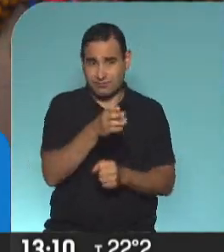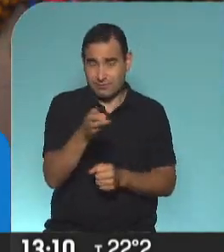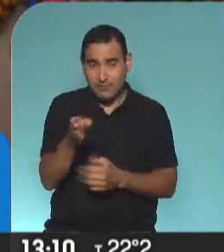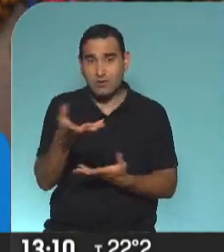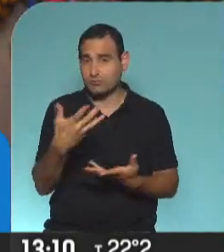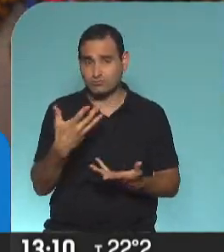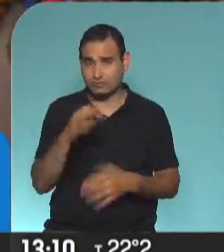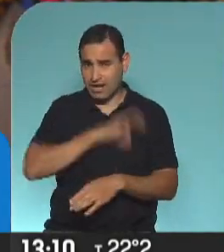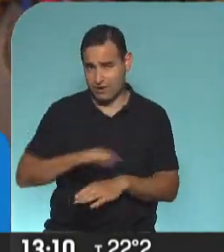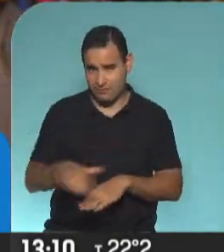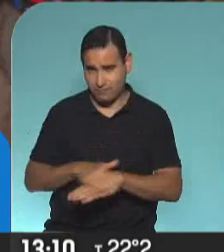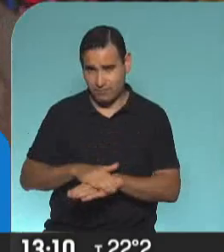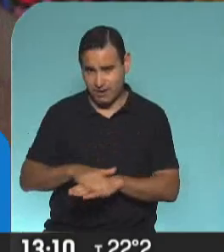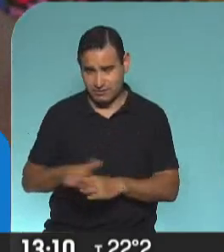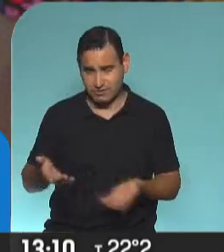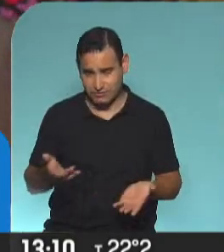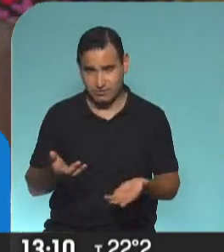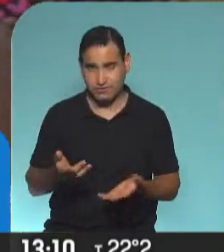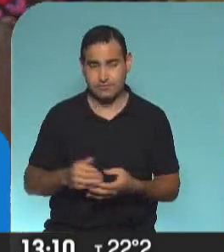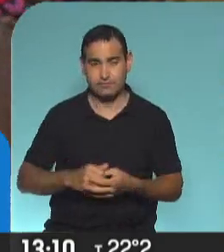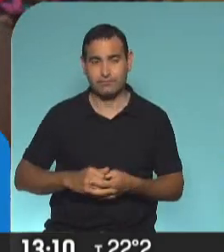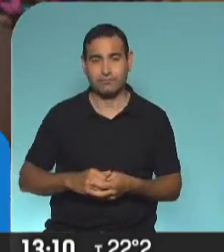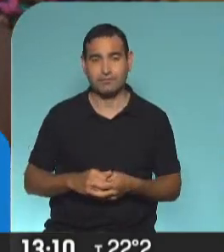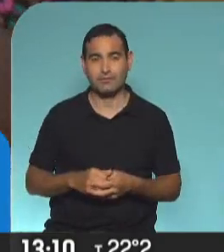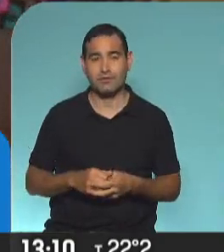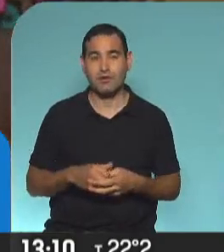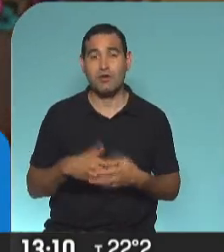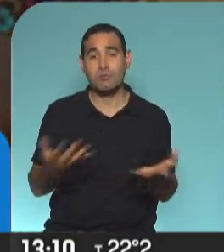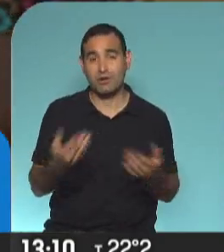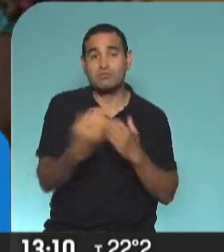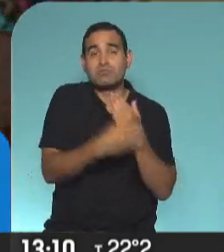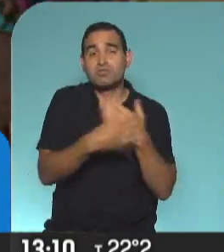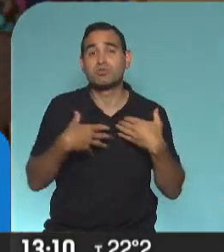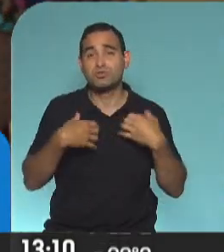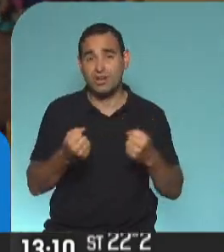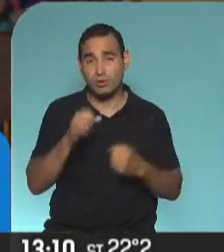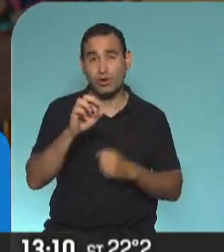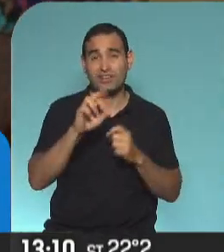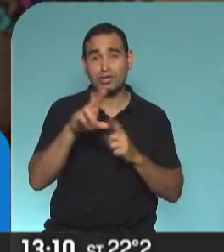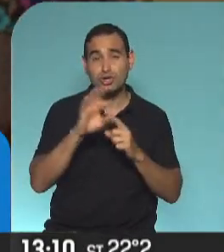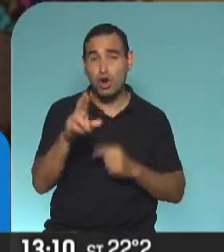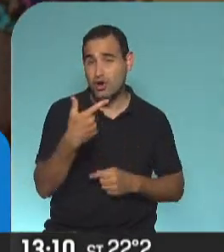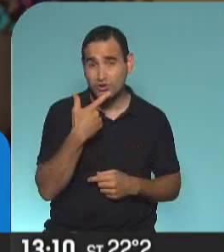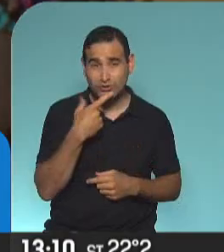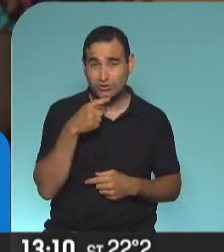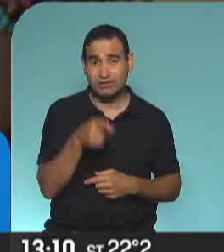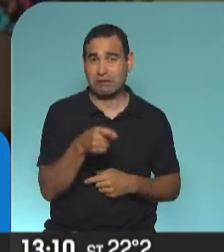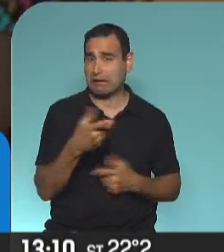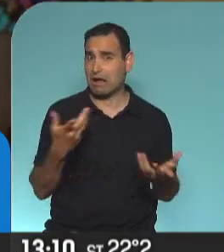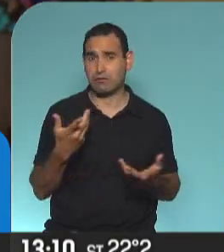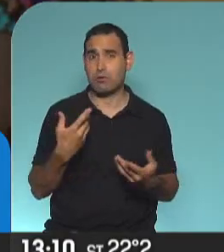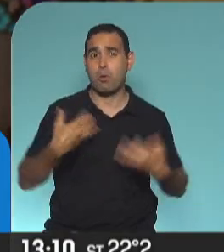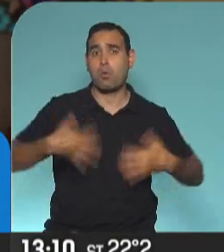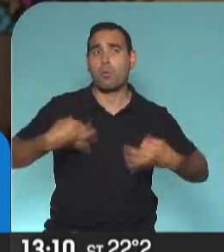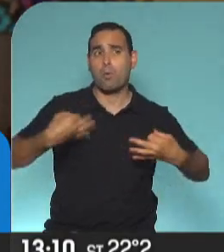salario bajo, ¿no? Es lo que tratan de hacer. Por eso tenemos de ministro de Salud a Quirós, que no viene de manejar un gran